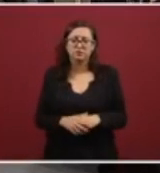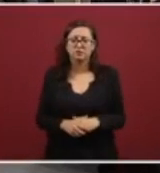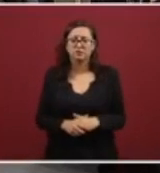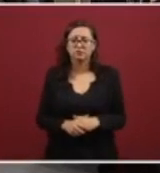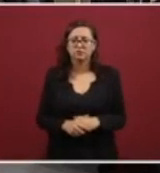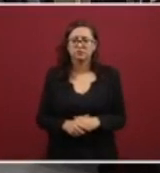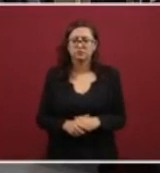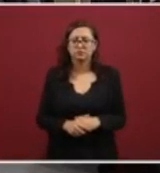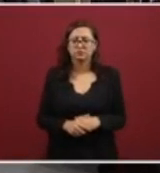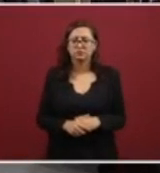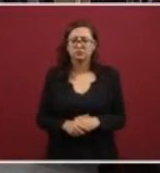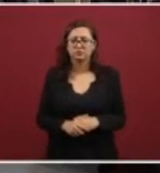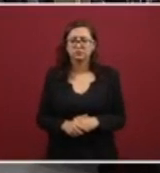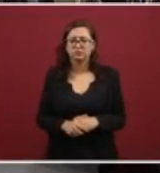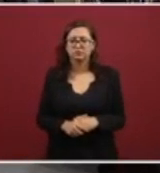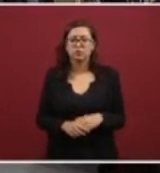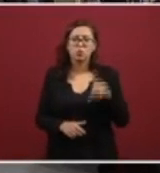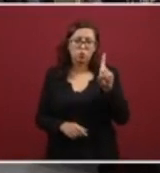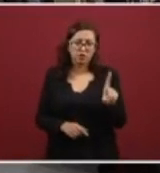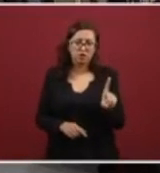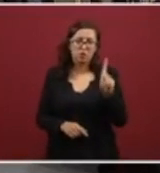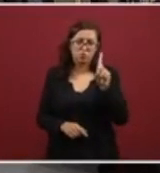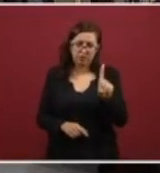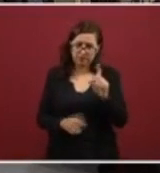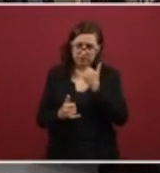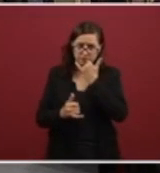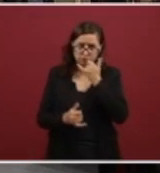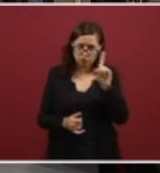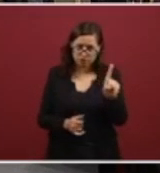permite hacerle gracias. Otra pregunta. Es que es de una por una. Ah, ok, perdón.